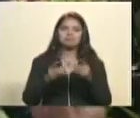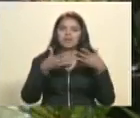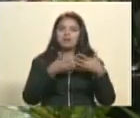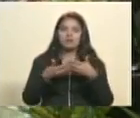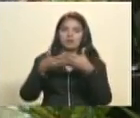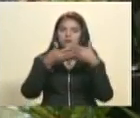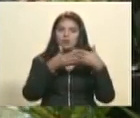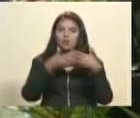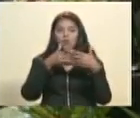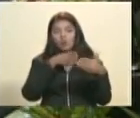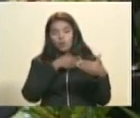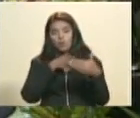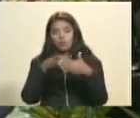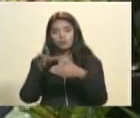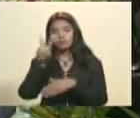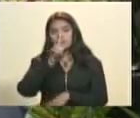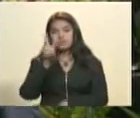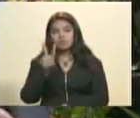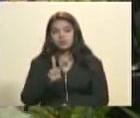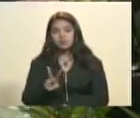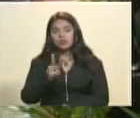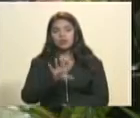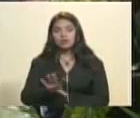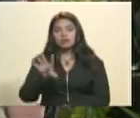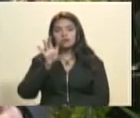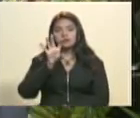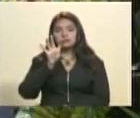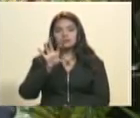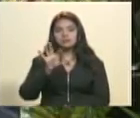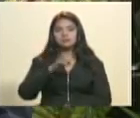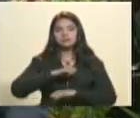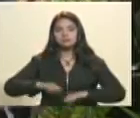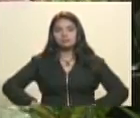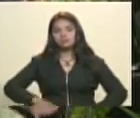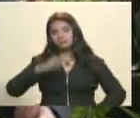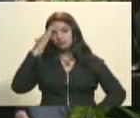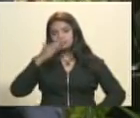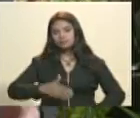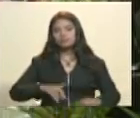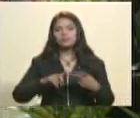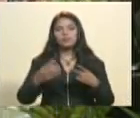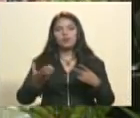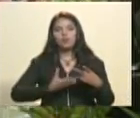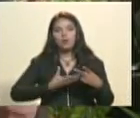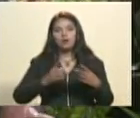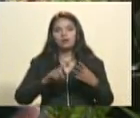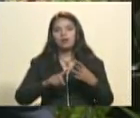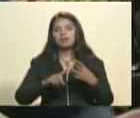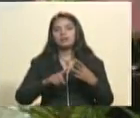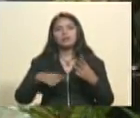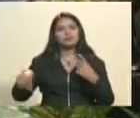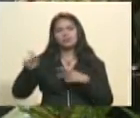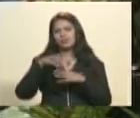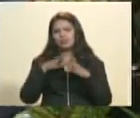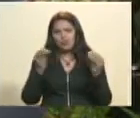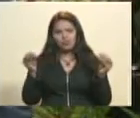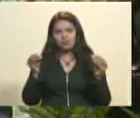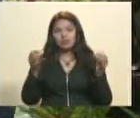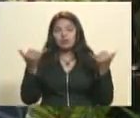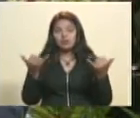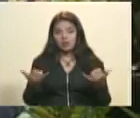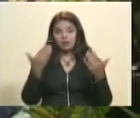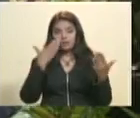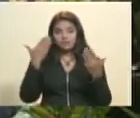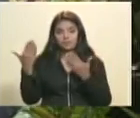Unidos contra nuestro país, la Fuerza Armada Nacional Bolivariana, los alcaldes, el poder moral, y ahora mismo se